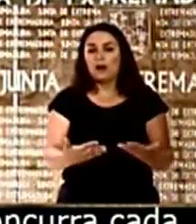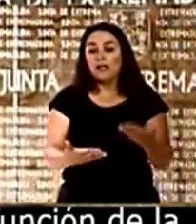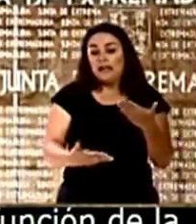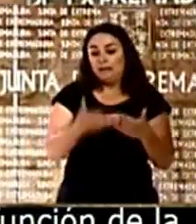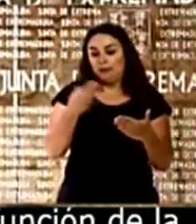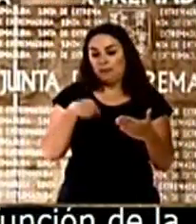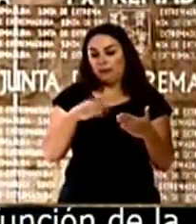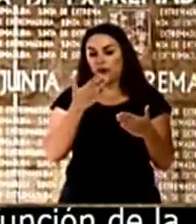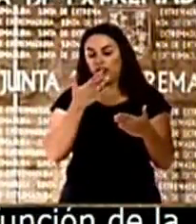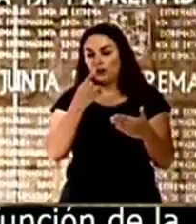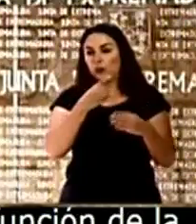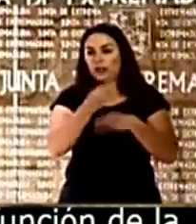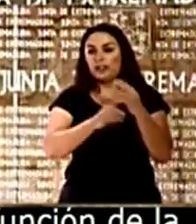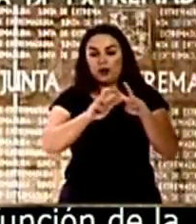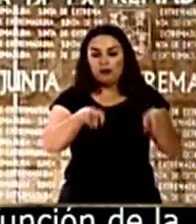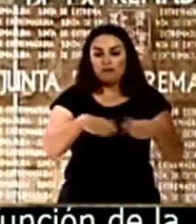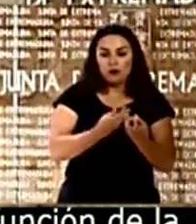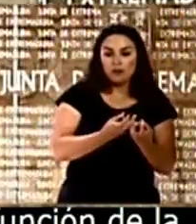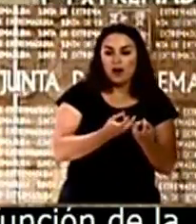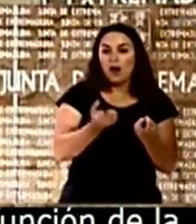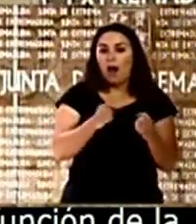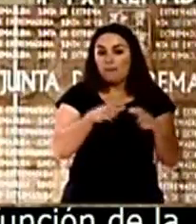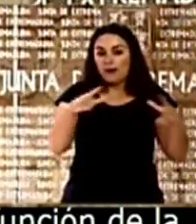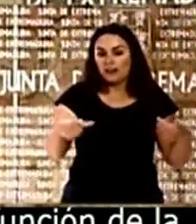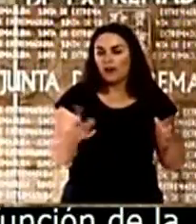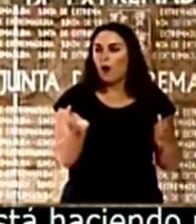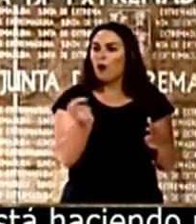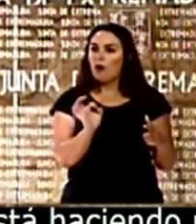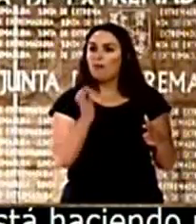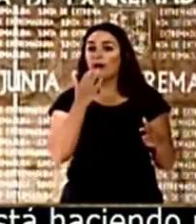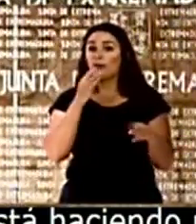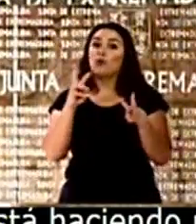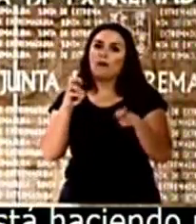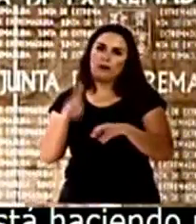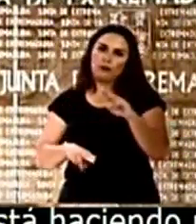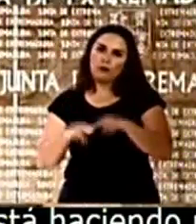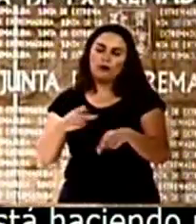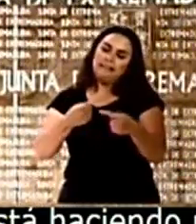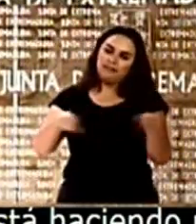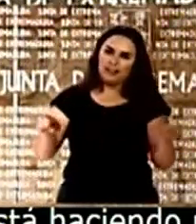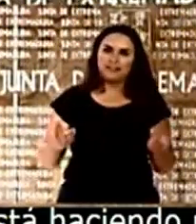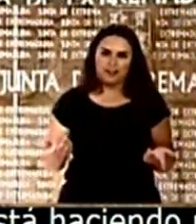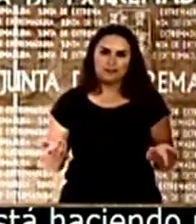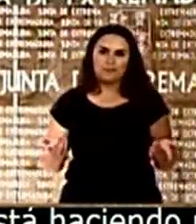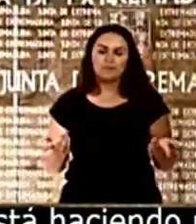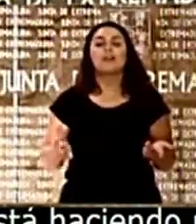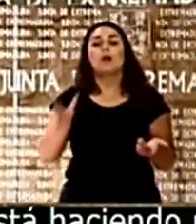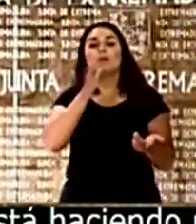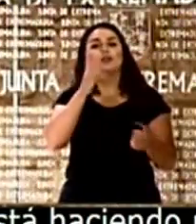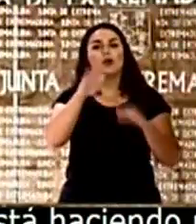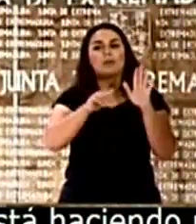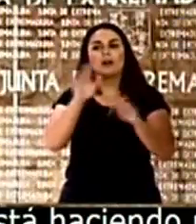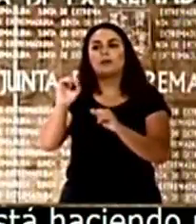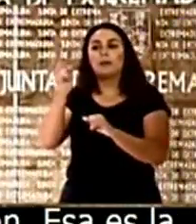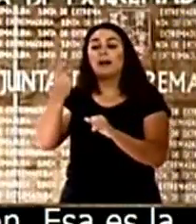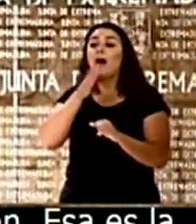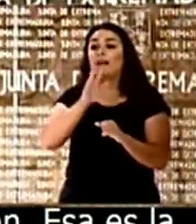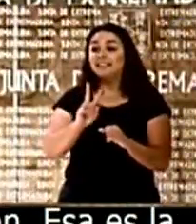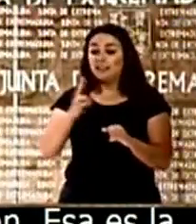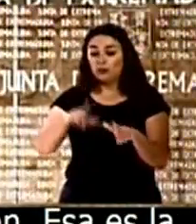límite cuando uno está haciendo una reforma, una ampliación o una nueva construcción. Esa es la primera de las convocatorias. La